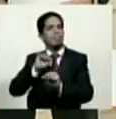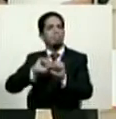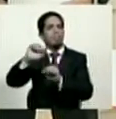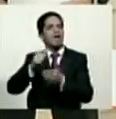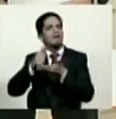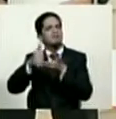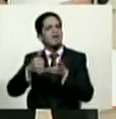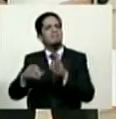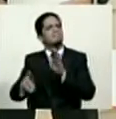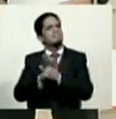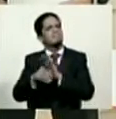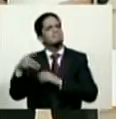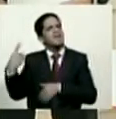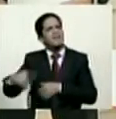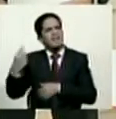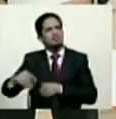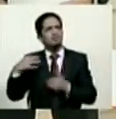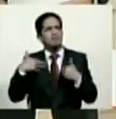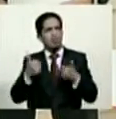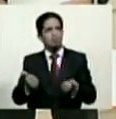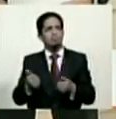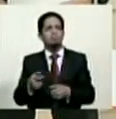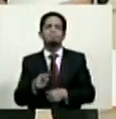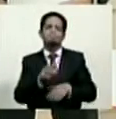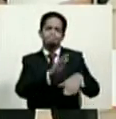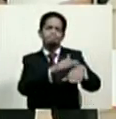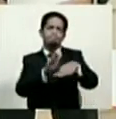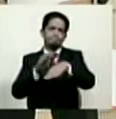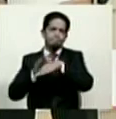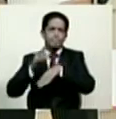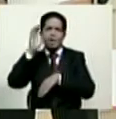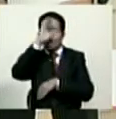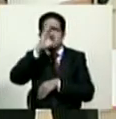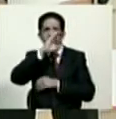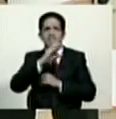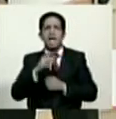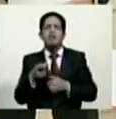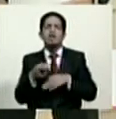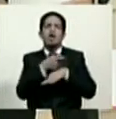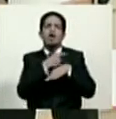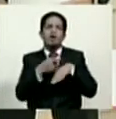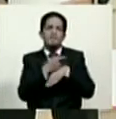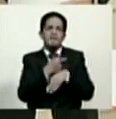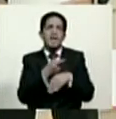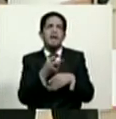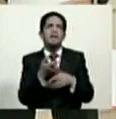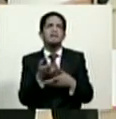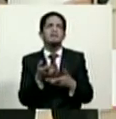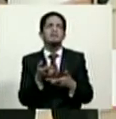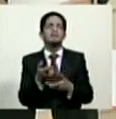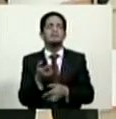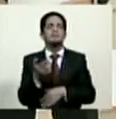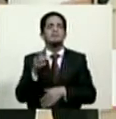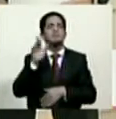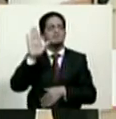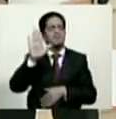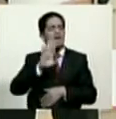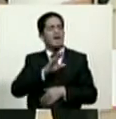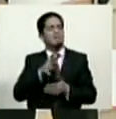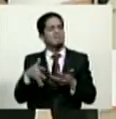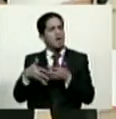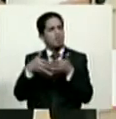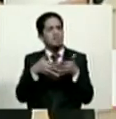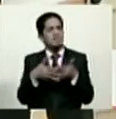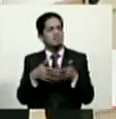menos tratemos, llamemos a la conciencia de un gobierno despiadado, inhumano, que sabemos que ni siquiera atiende a